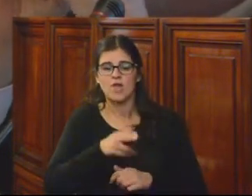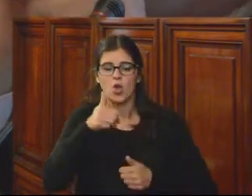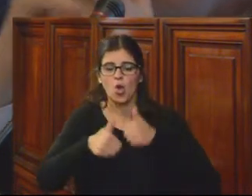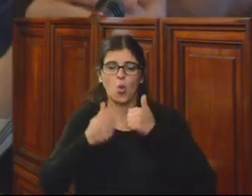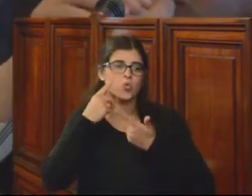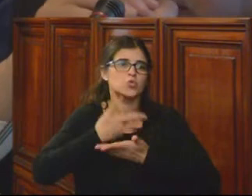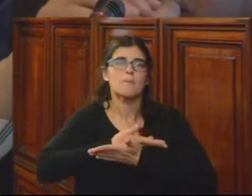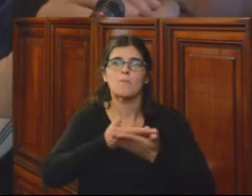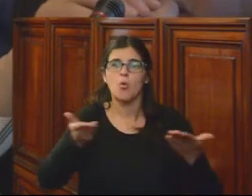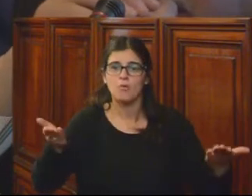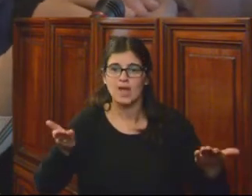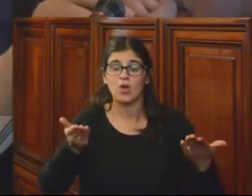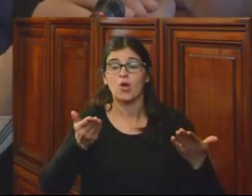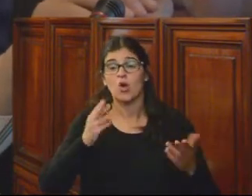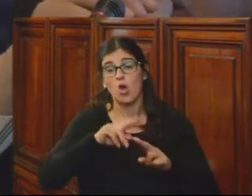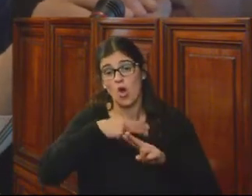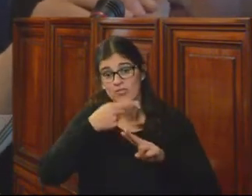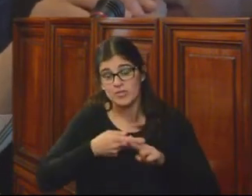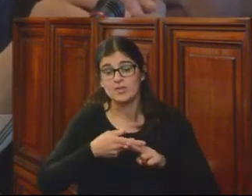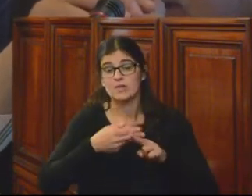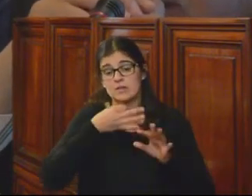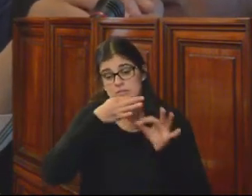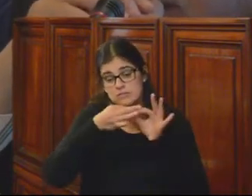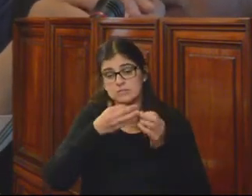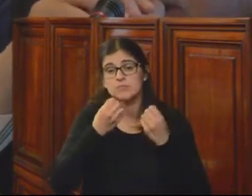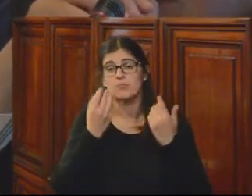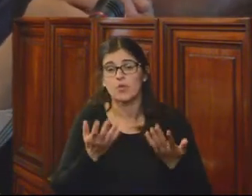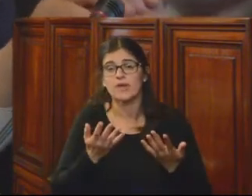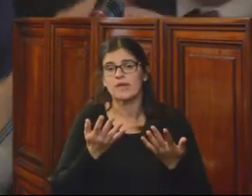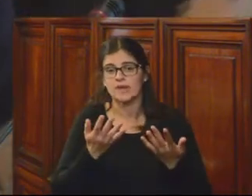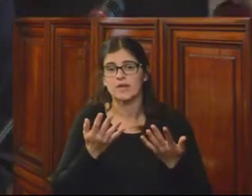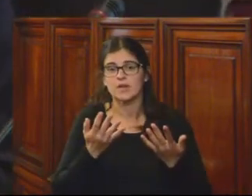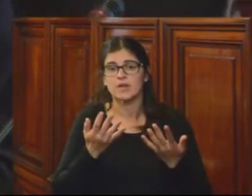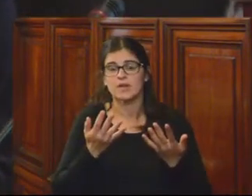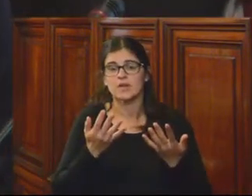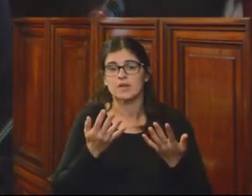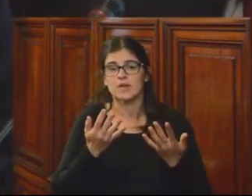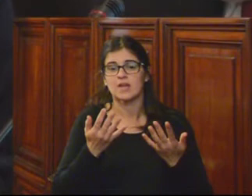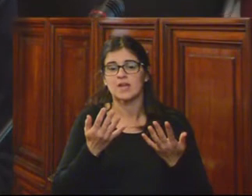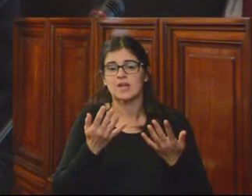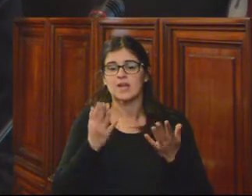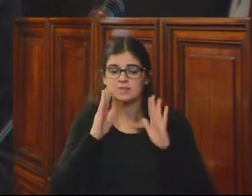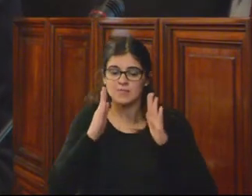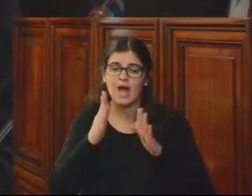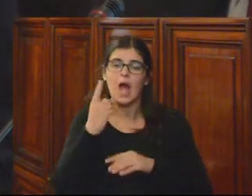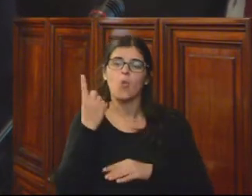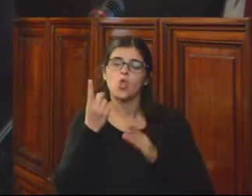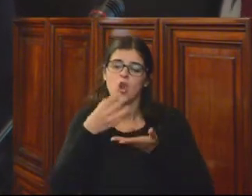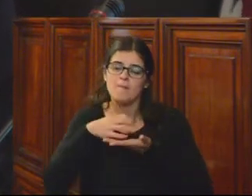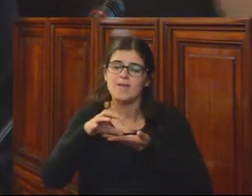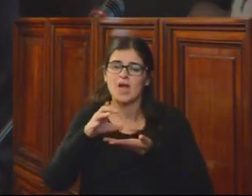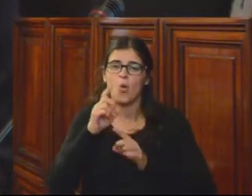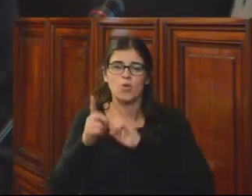públicos. Insisto, esto es porque quizás en, por lo menos en la parte de la autonomía universitaria no